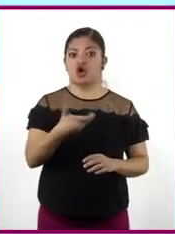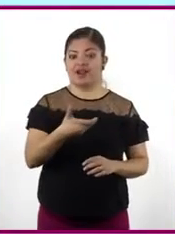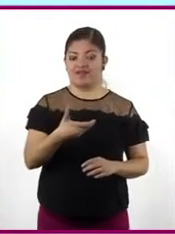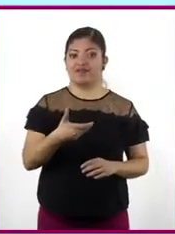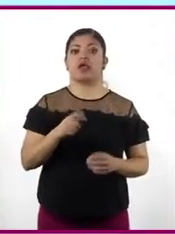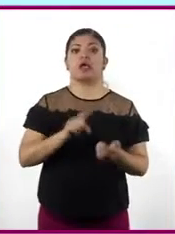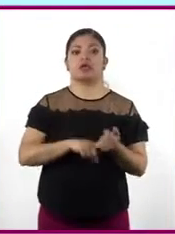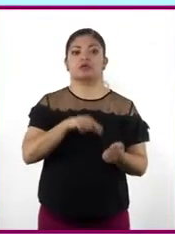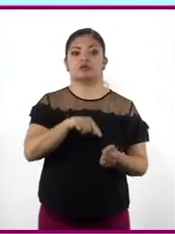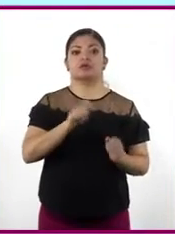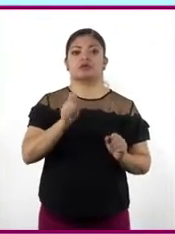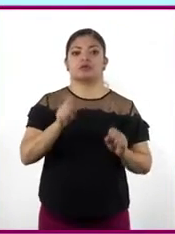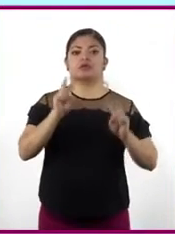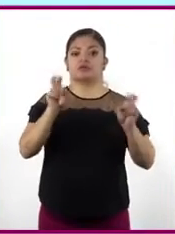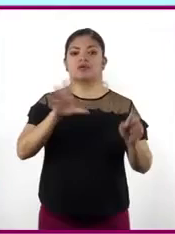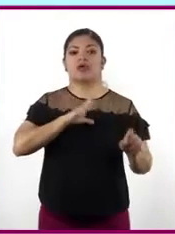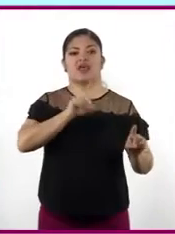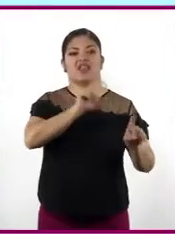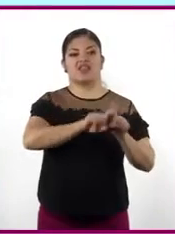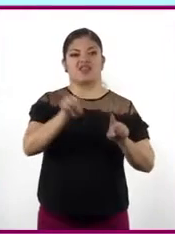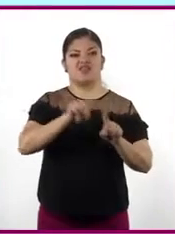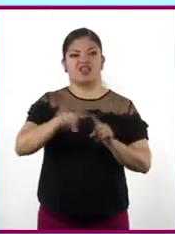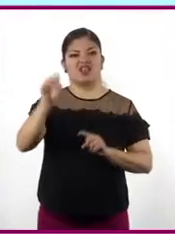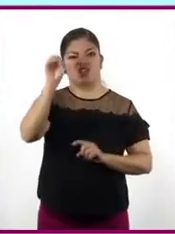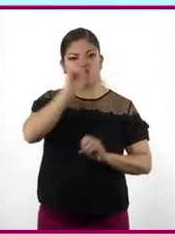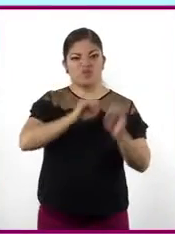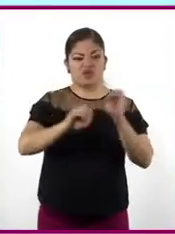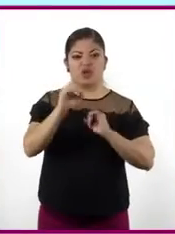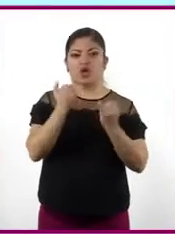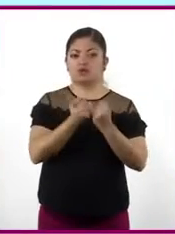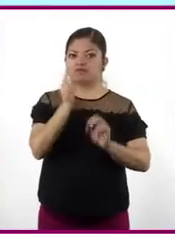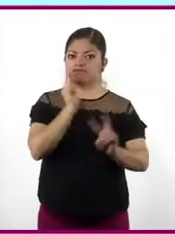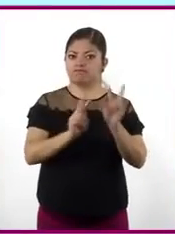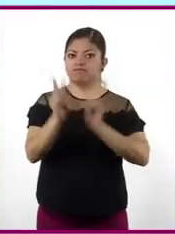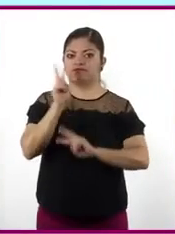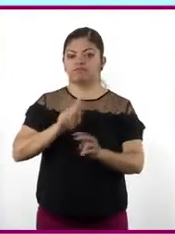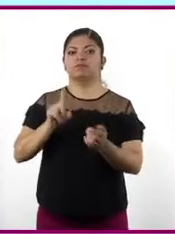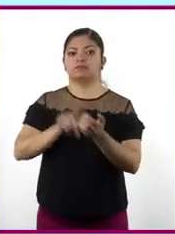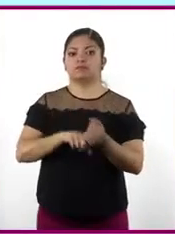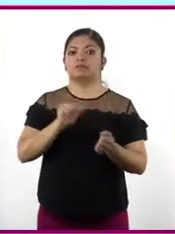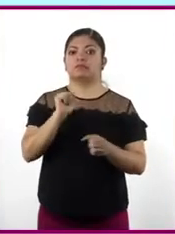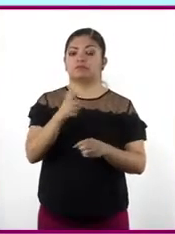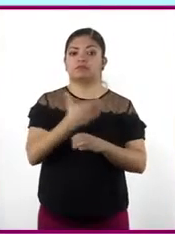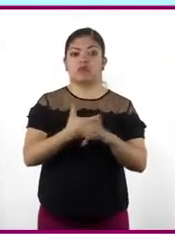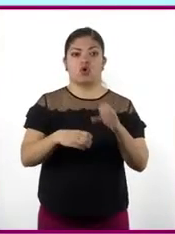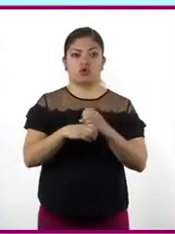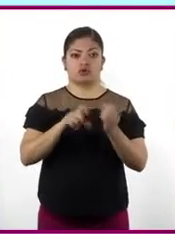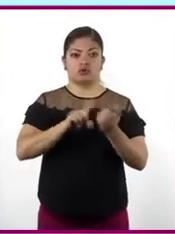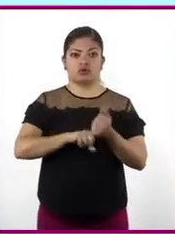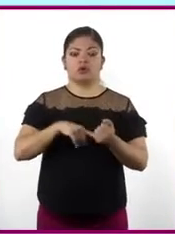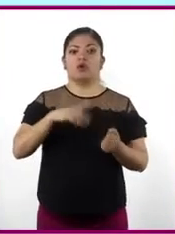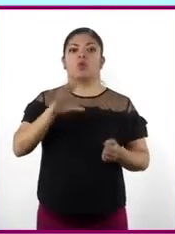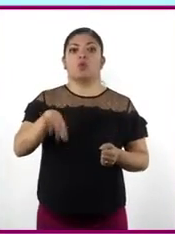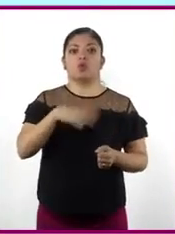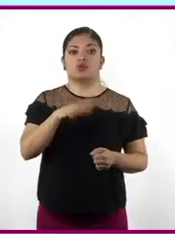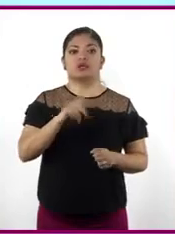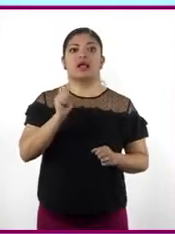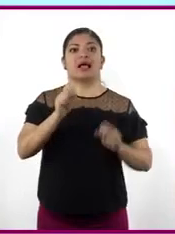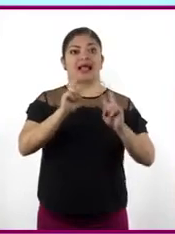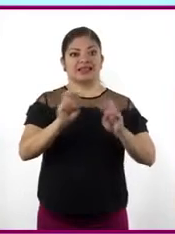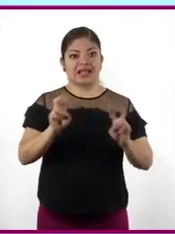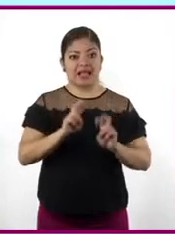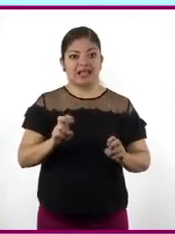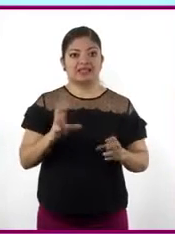específico trata sobre las múltiples perspectivas de un caso o situación relevante a partir de la búsqueda, análisis